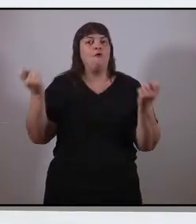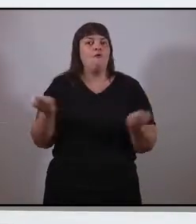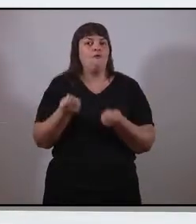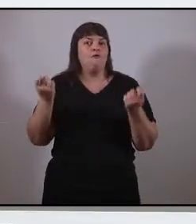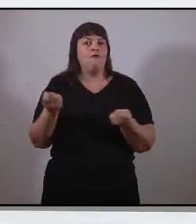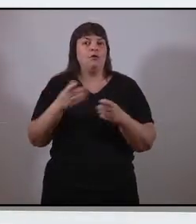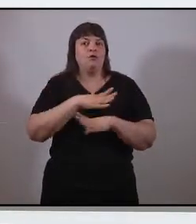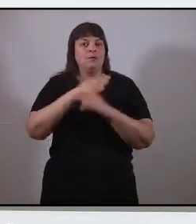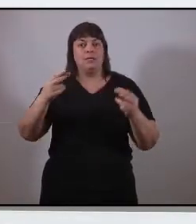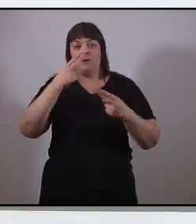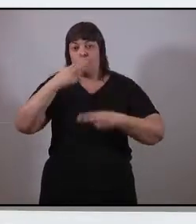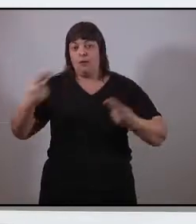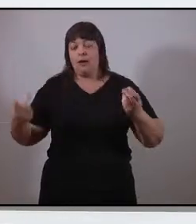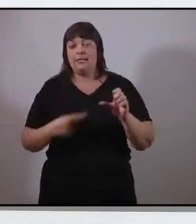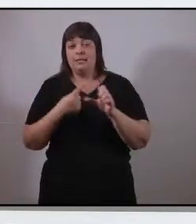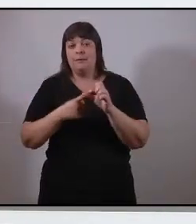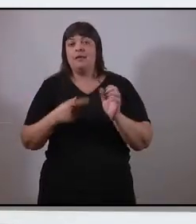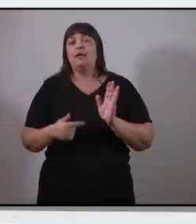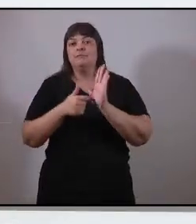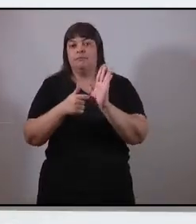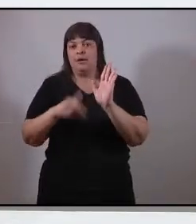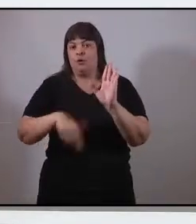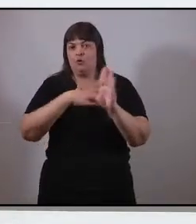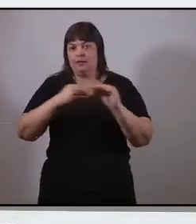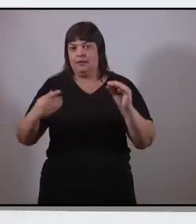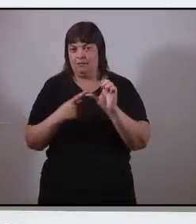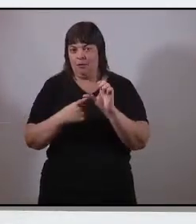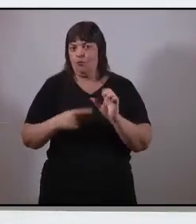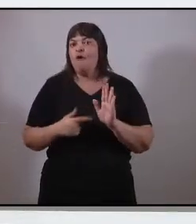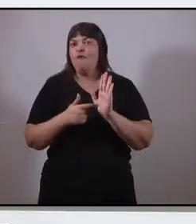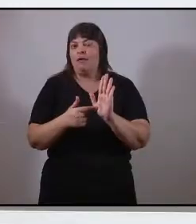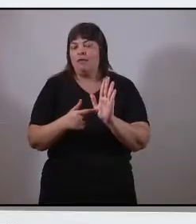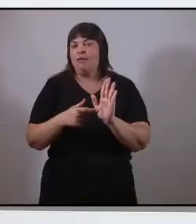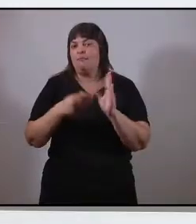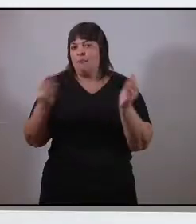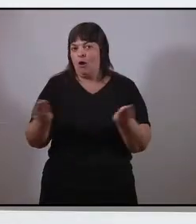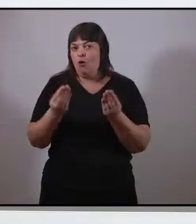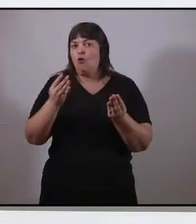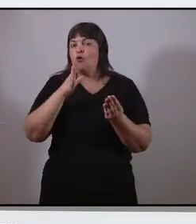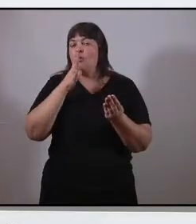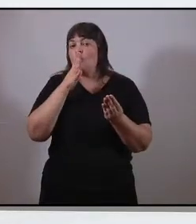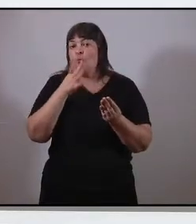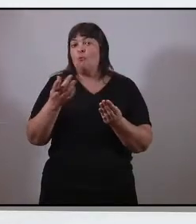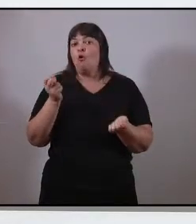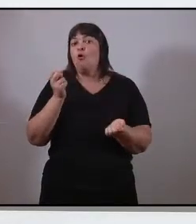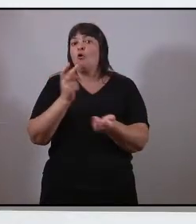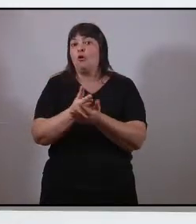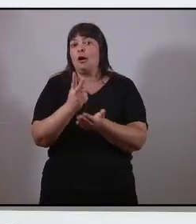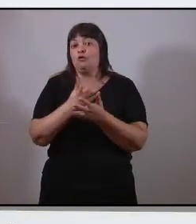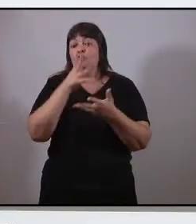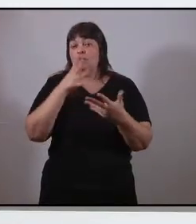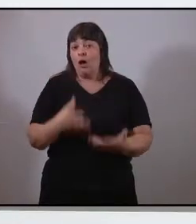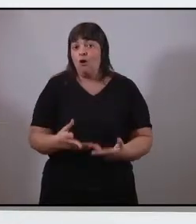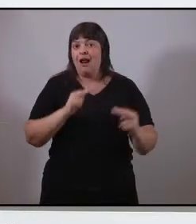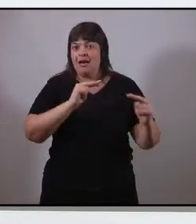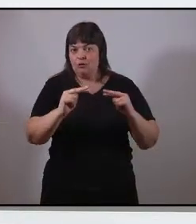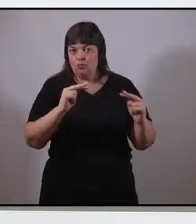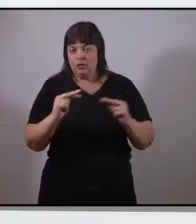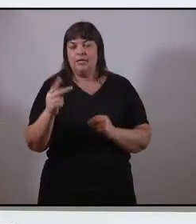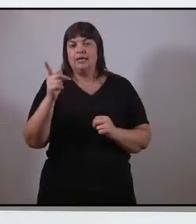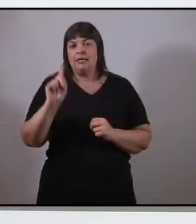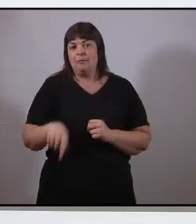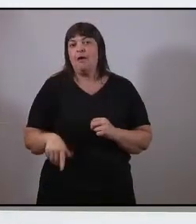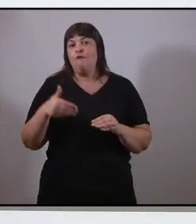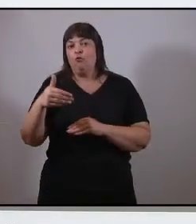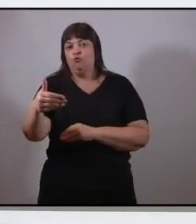Universidad Pública Extremeña, de la Universidad de Extremadura, para responder a todos esos retos del presente y, por supuesto,